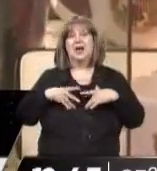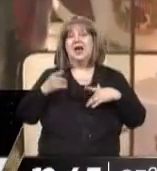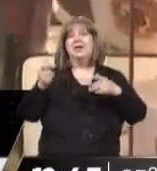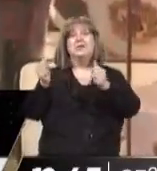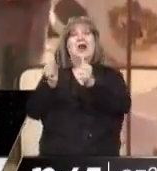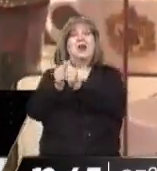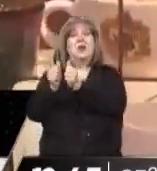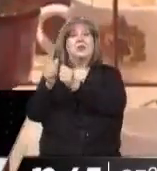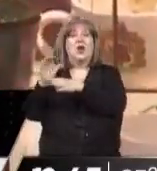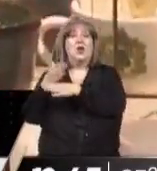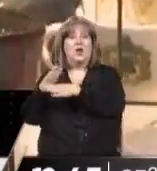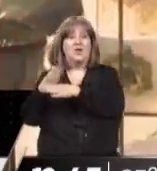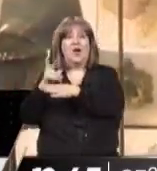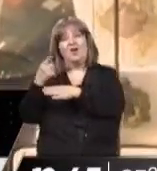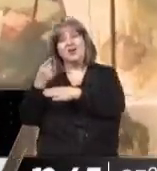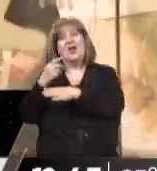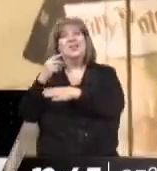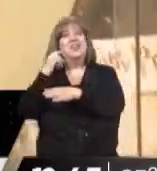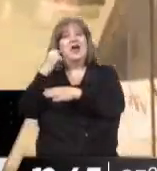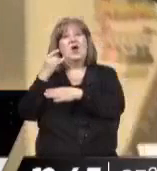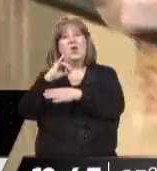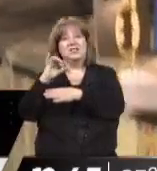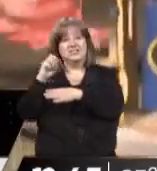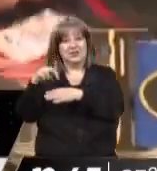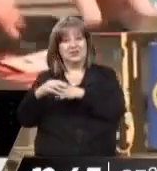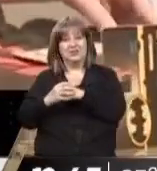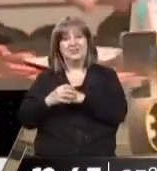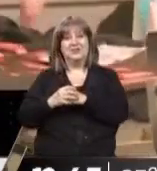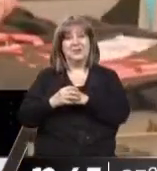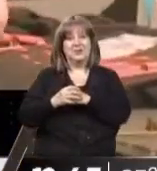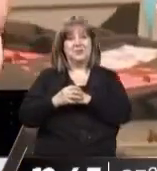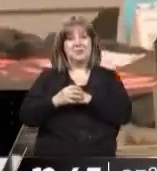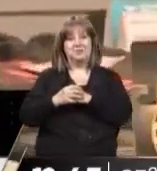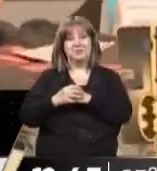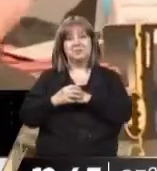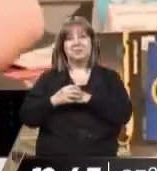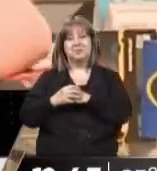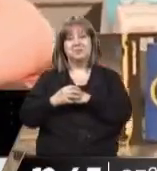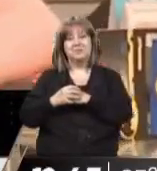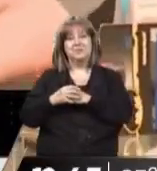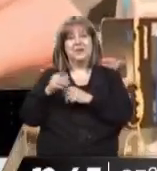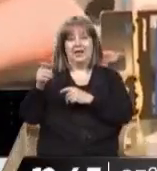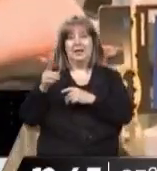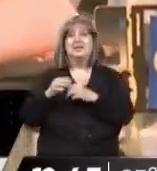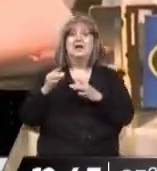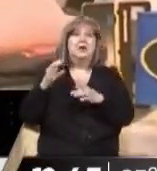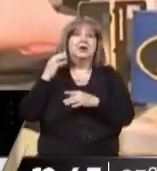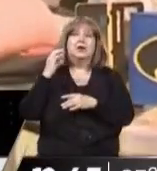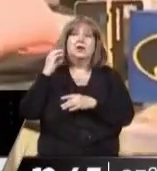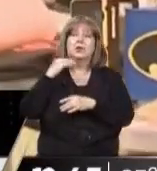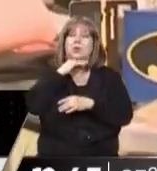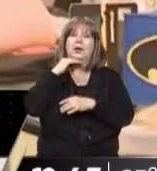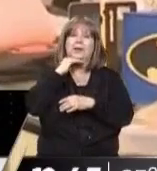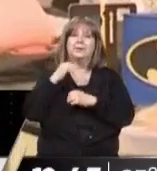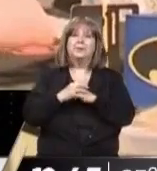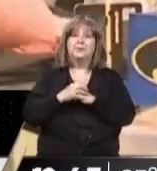y la secuaz y la novia. Que es muy bonita en la de la película, que es la... Que interpreta Margot Robbie. Margot Robbie, que es preciosa. Sí, Julián, te escucho. Hablando de